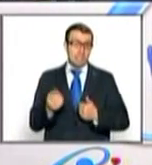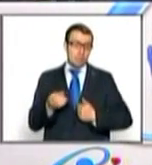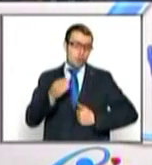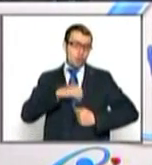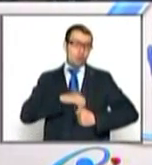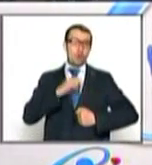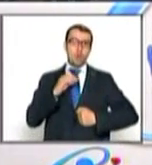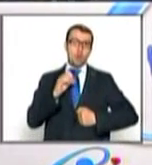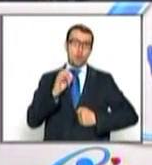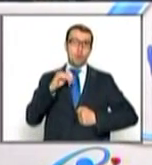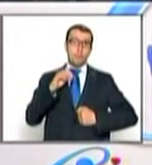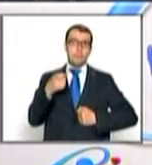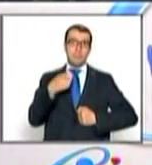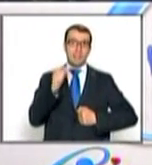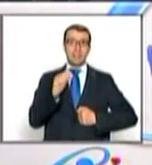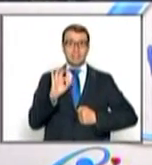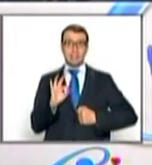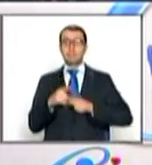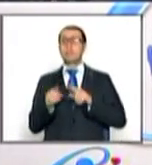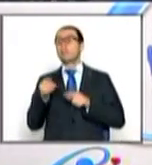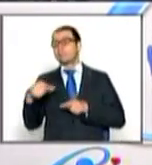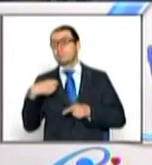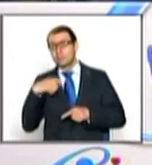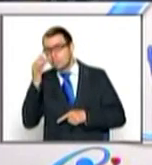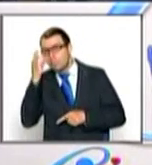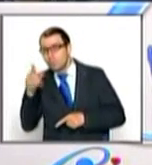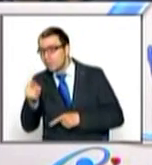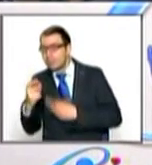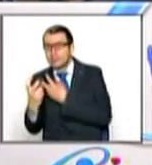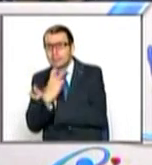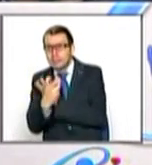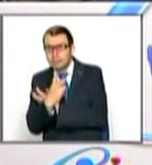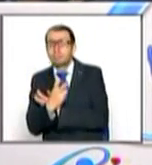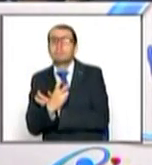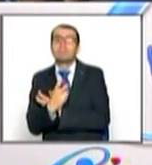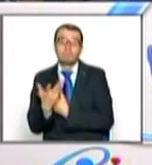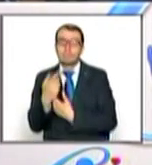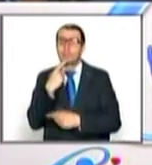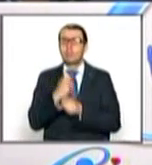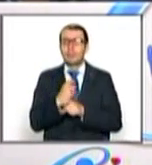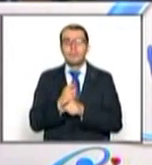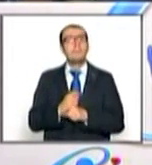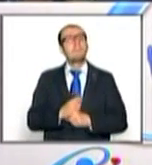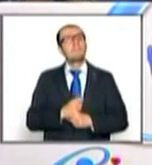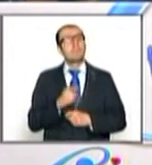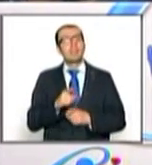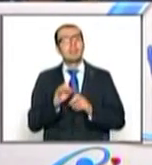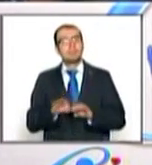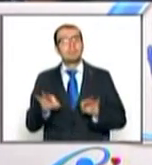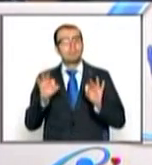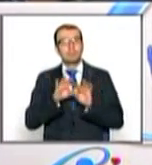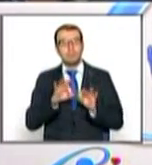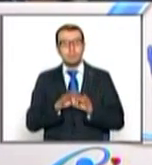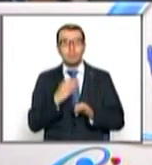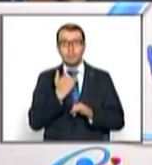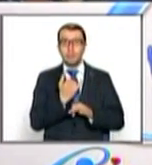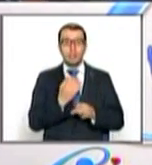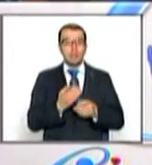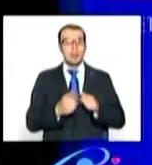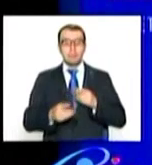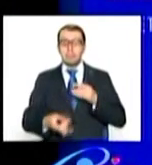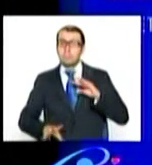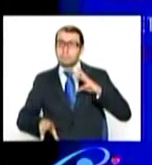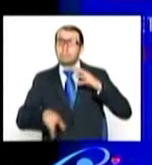pero nos haría daño por las toxinas. Por eso es necesario tomar suplementos. Los suplementos de omega 3 son en realidad